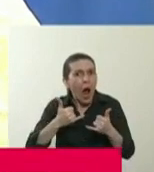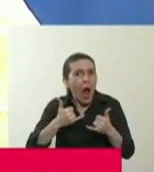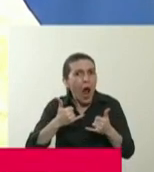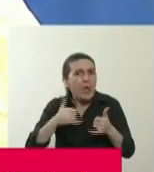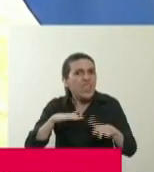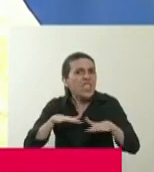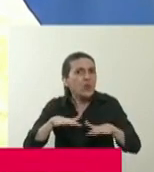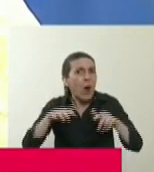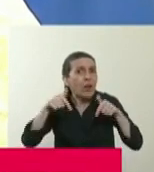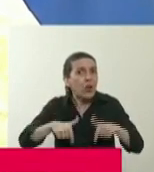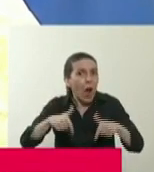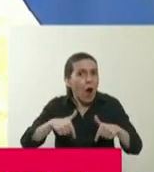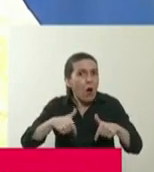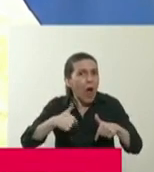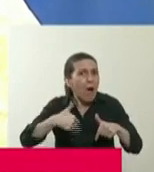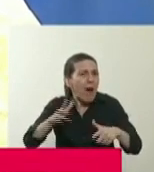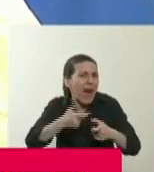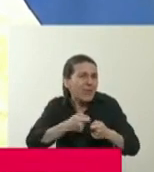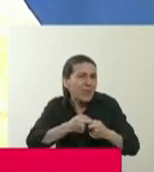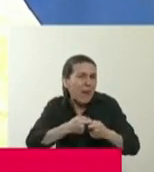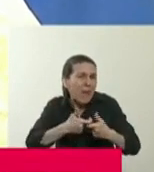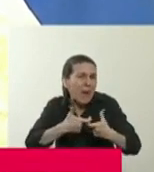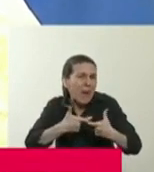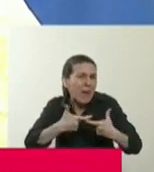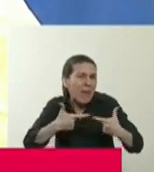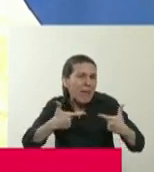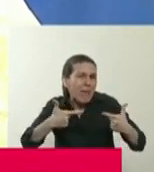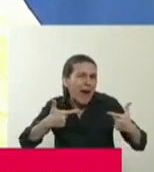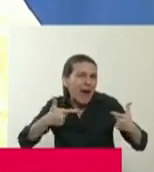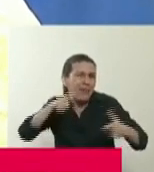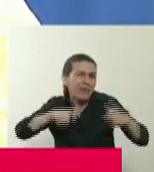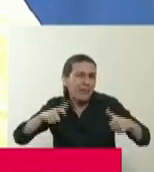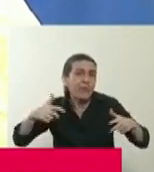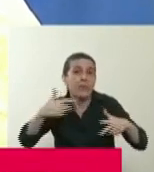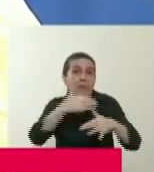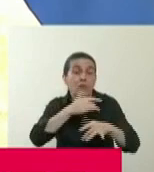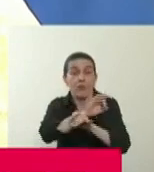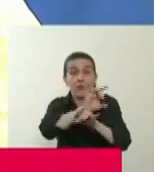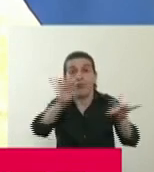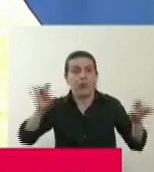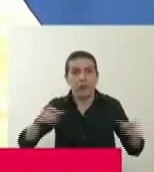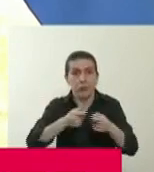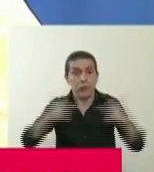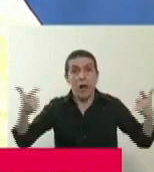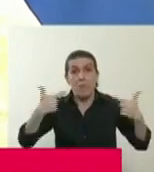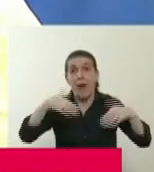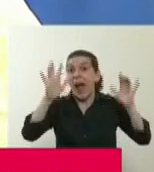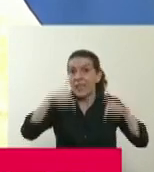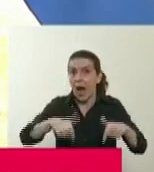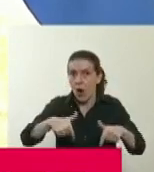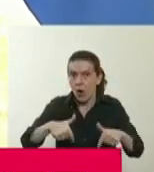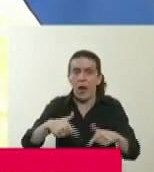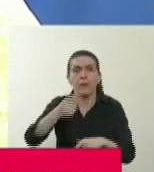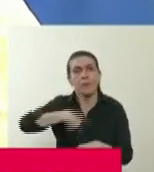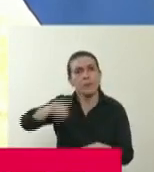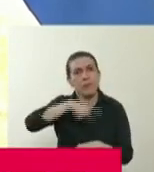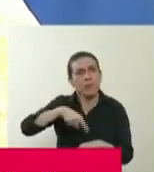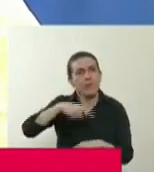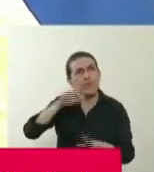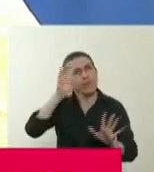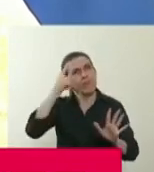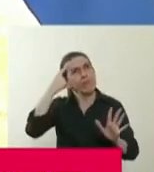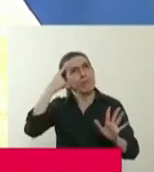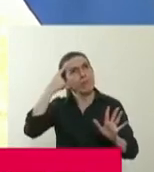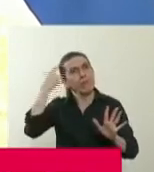momento creciente de circulación del virus. Que todos tenemos la impresión que se concentra en el